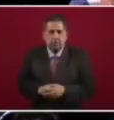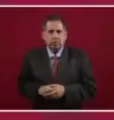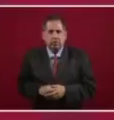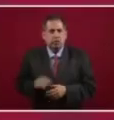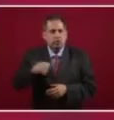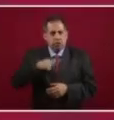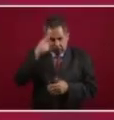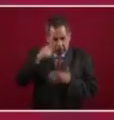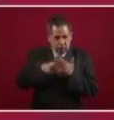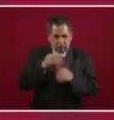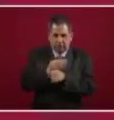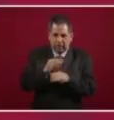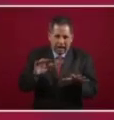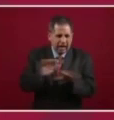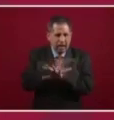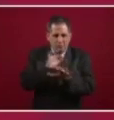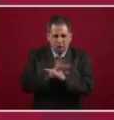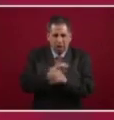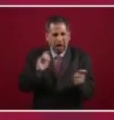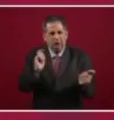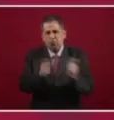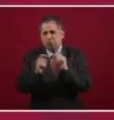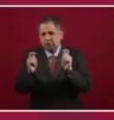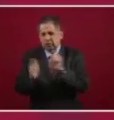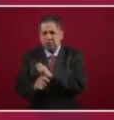de los cambios tiene que haber libertad.